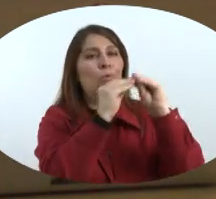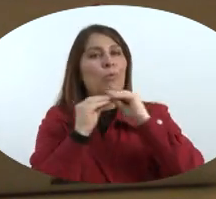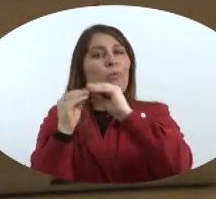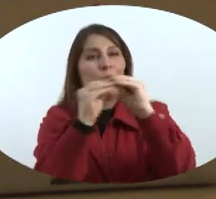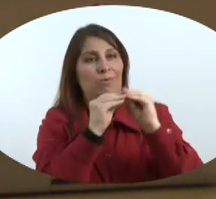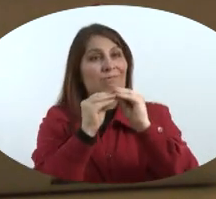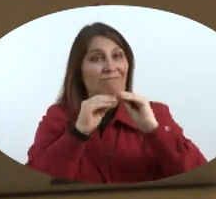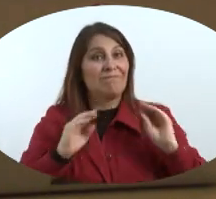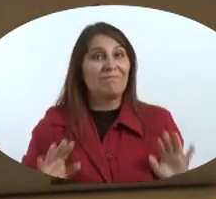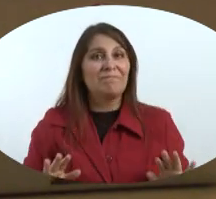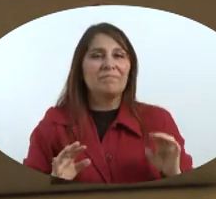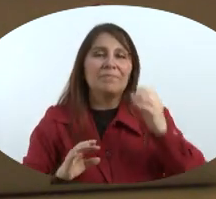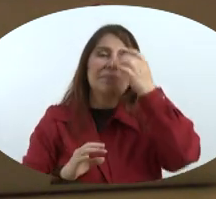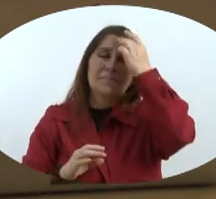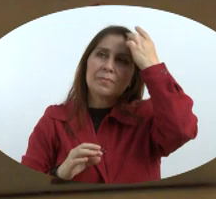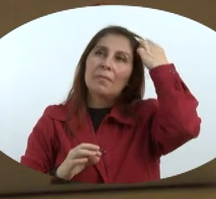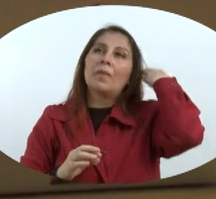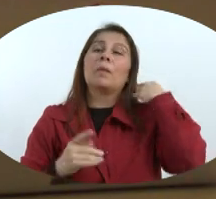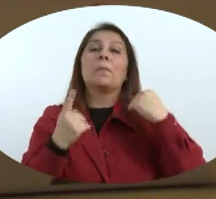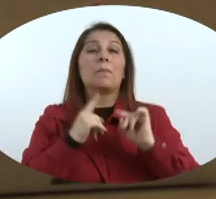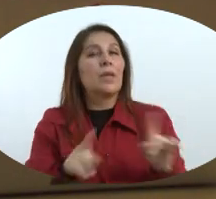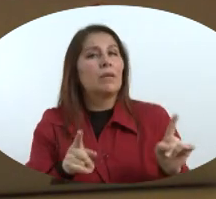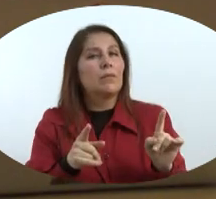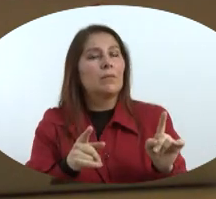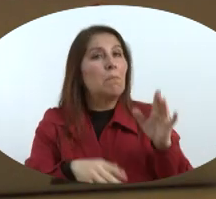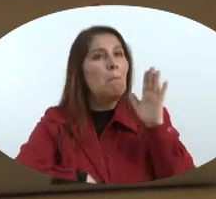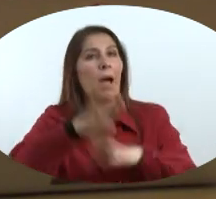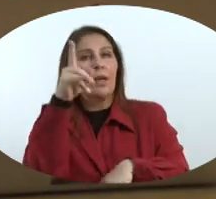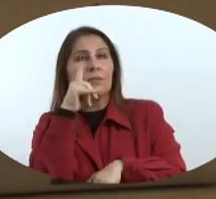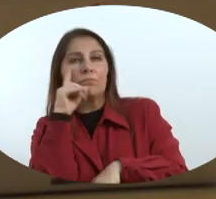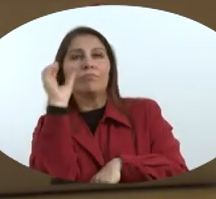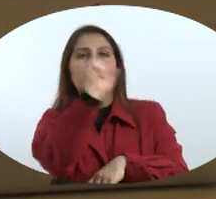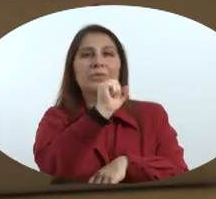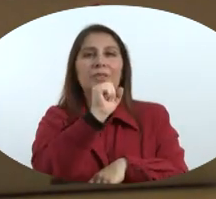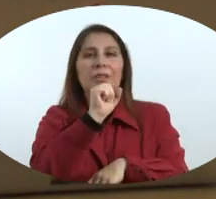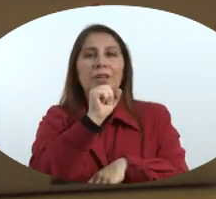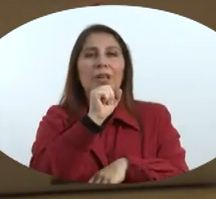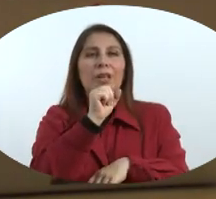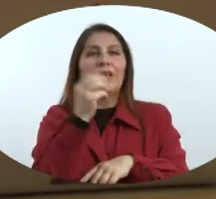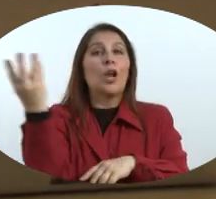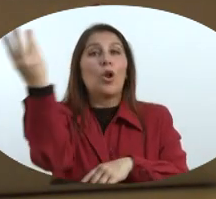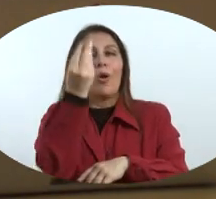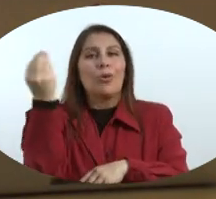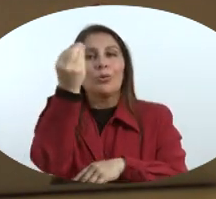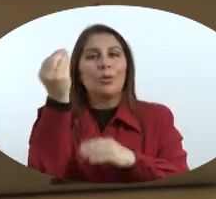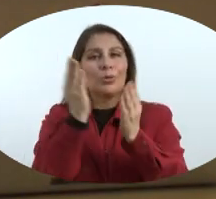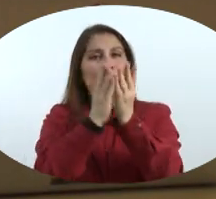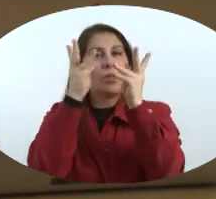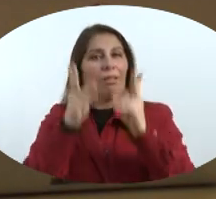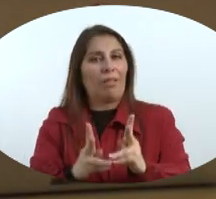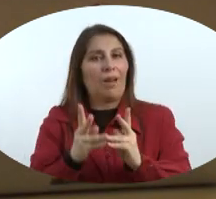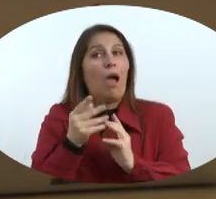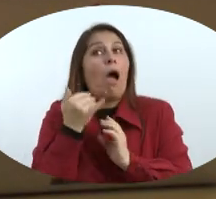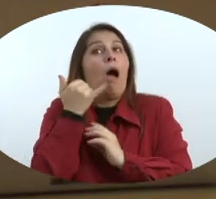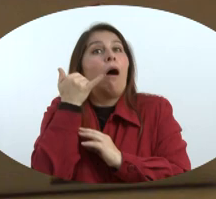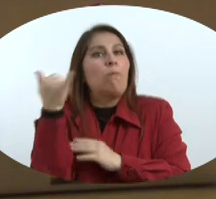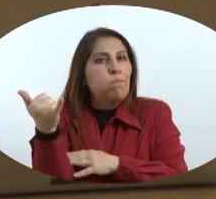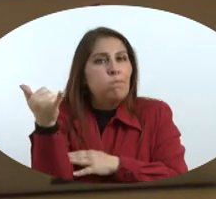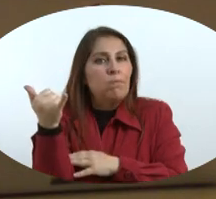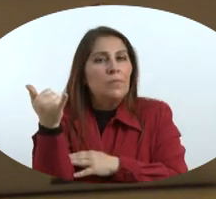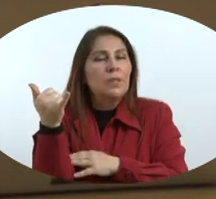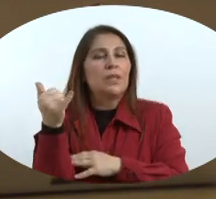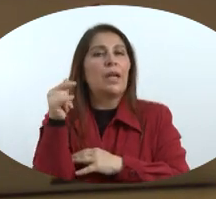ellos pero pero yo creo que pues se ve reflejado en el tema de los consejos estudiantiles creo que es un lugar donde